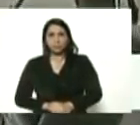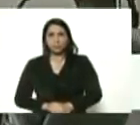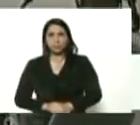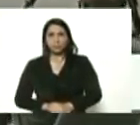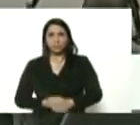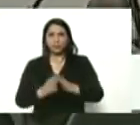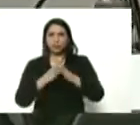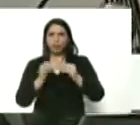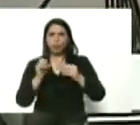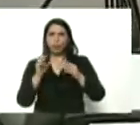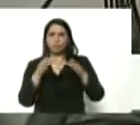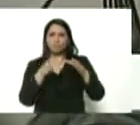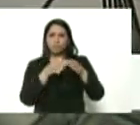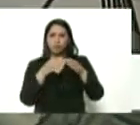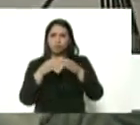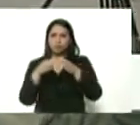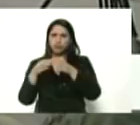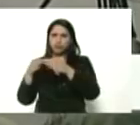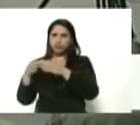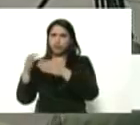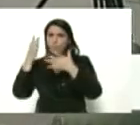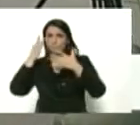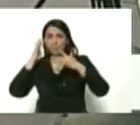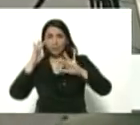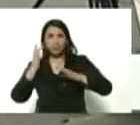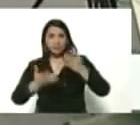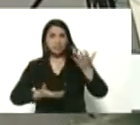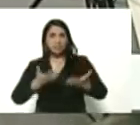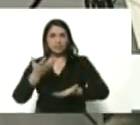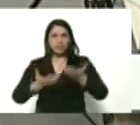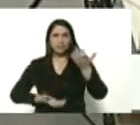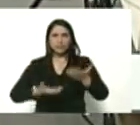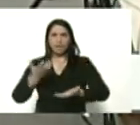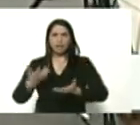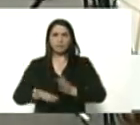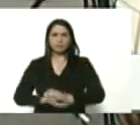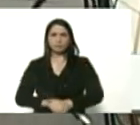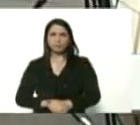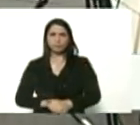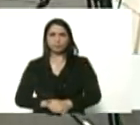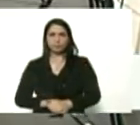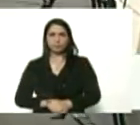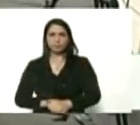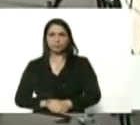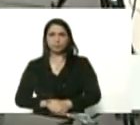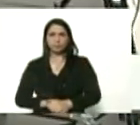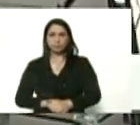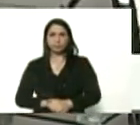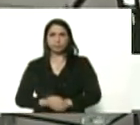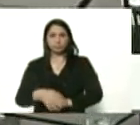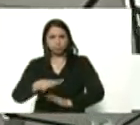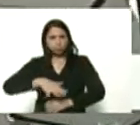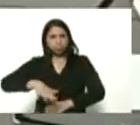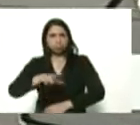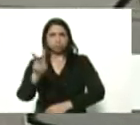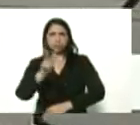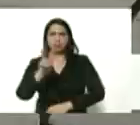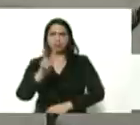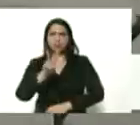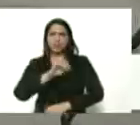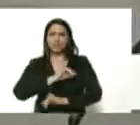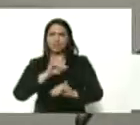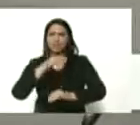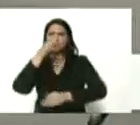de toda la estructura que pretendía incendiar la pradera. Ya se